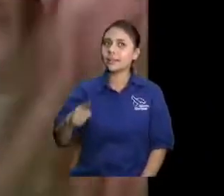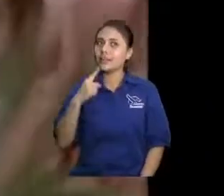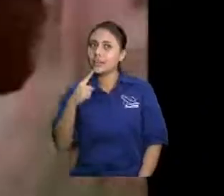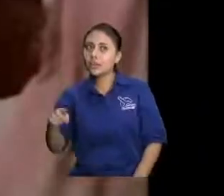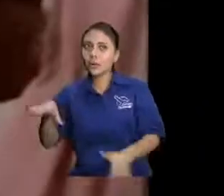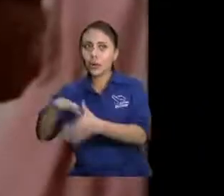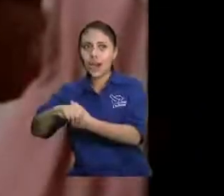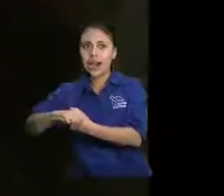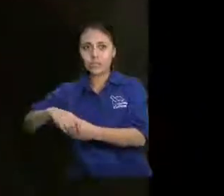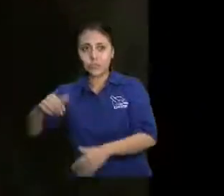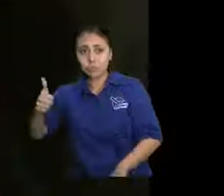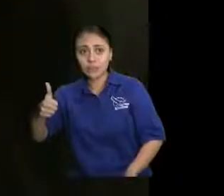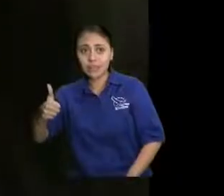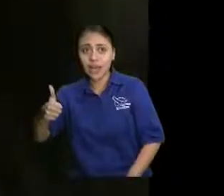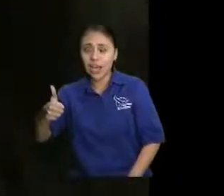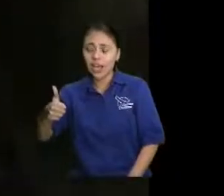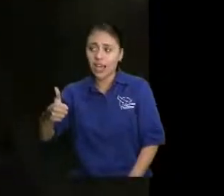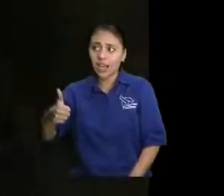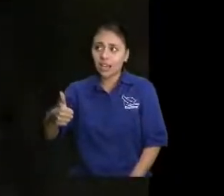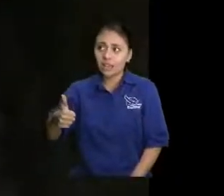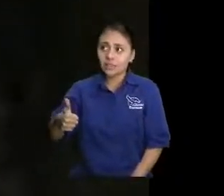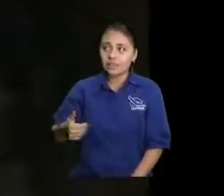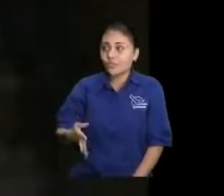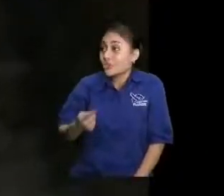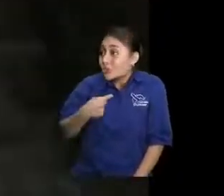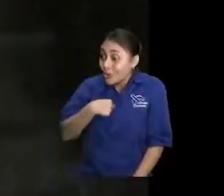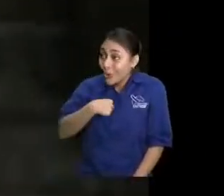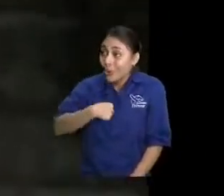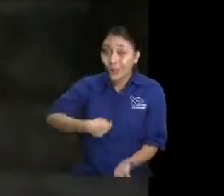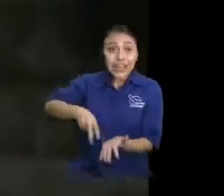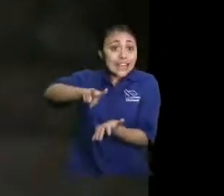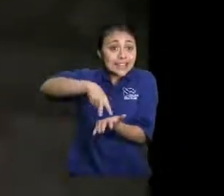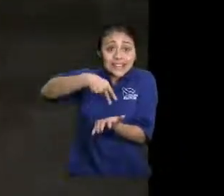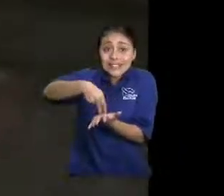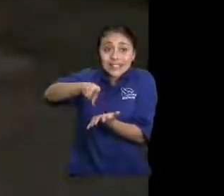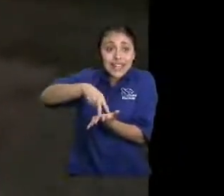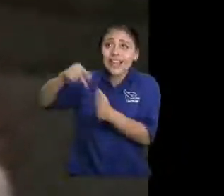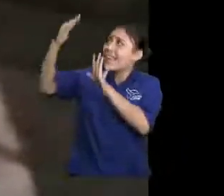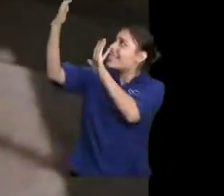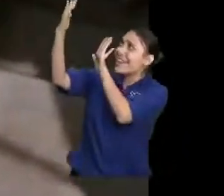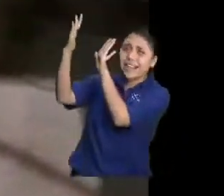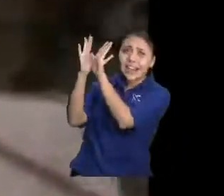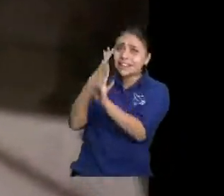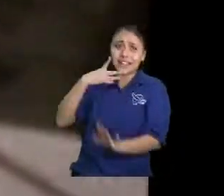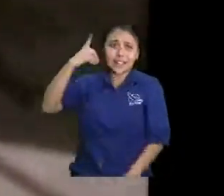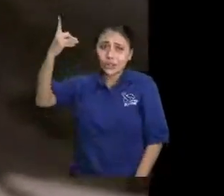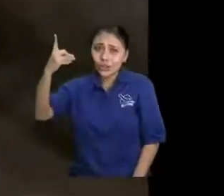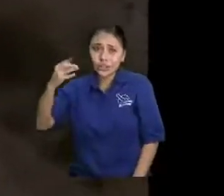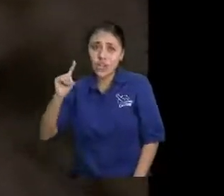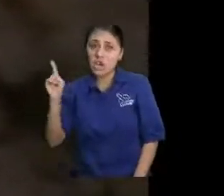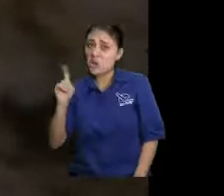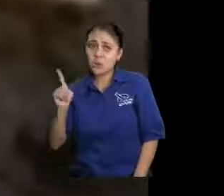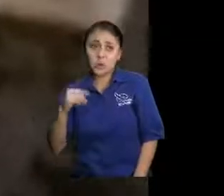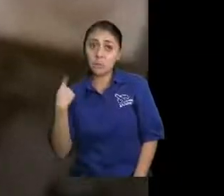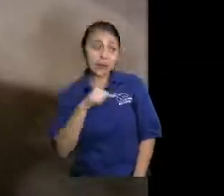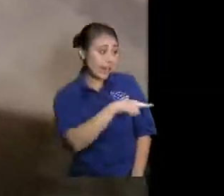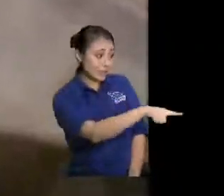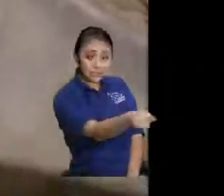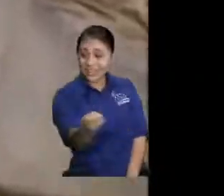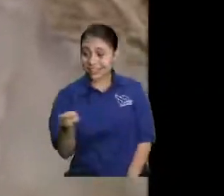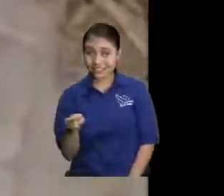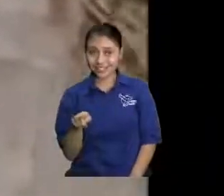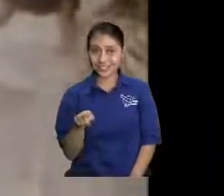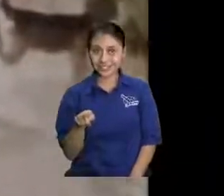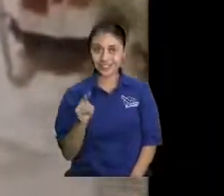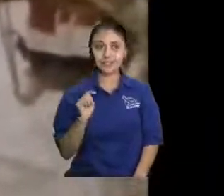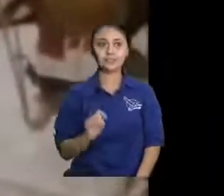de Israel, enseñando su ropa interior delante de las doncellas. Entonces él le dijo,